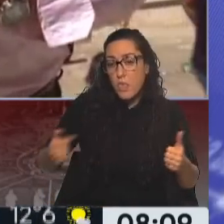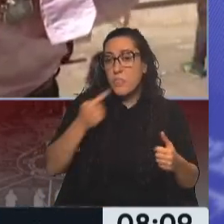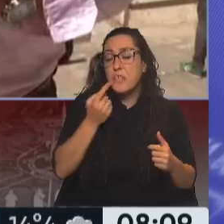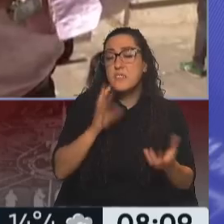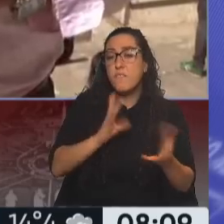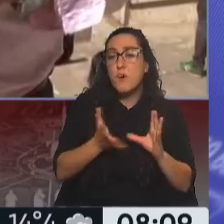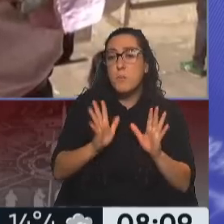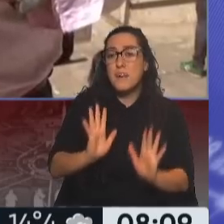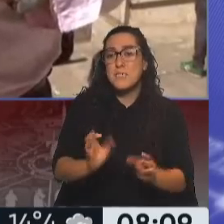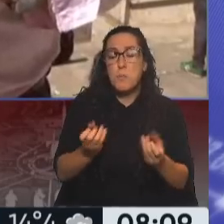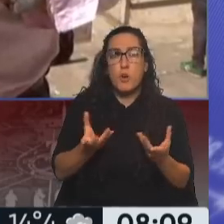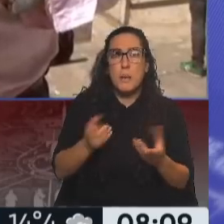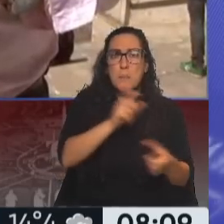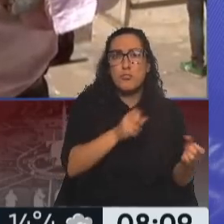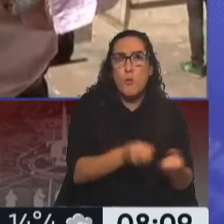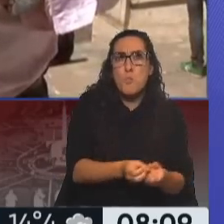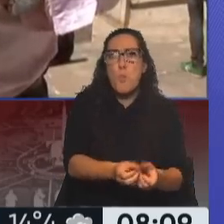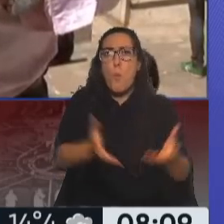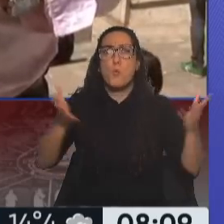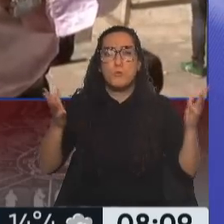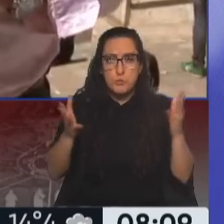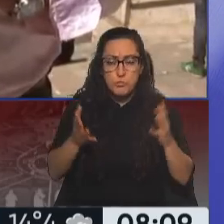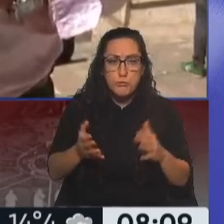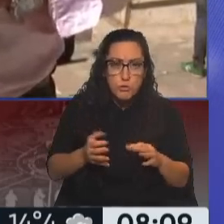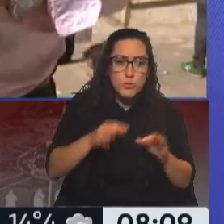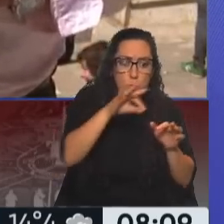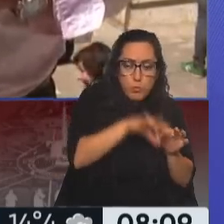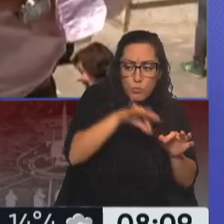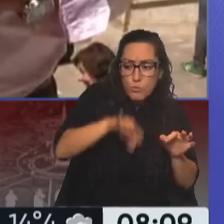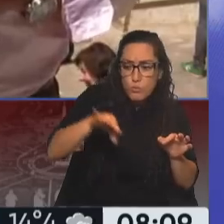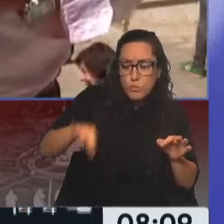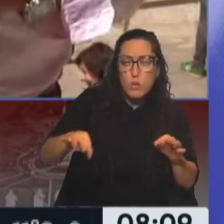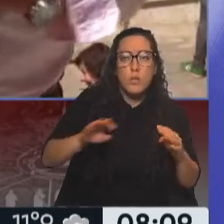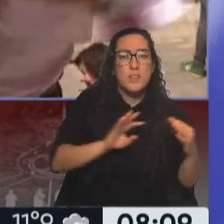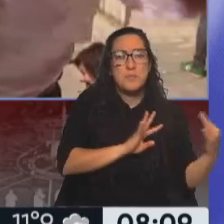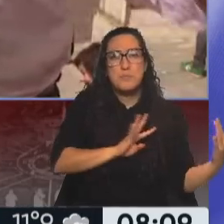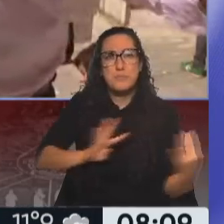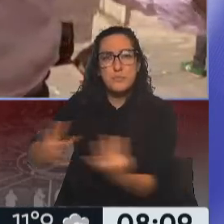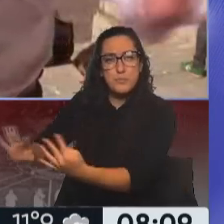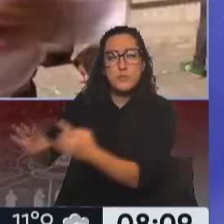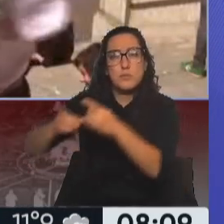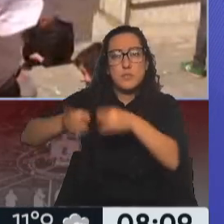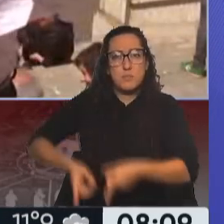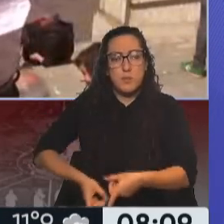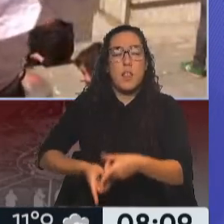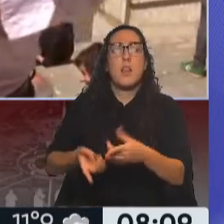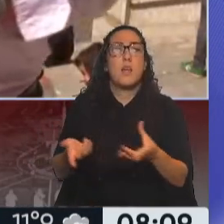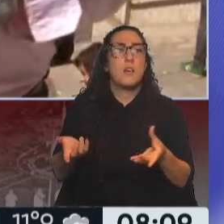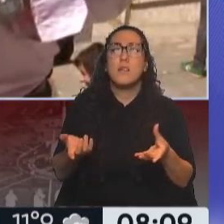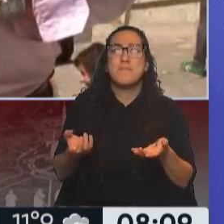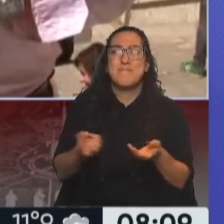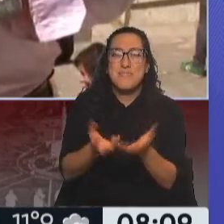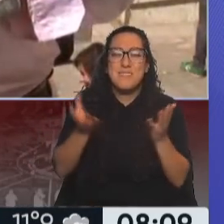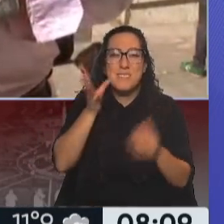manera por la gran cantidad de gente que se había acumulado en cada uno de los costados y de las arterias por donde iba a pasar el